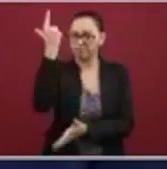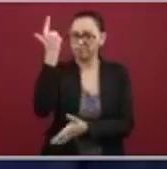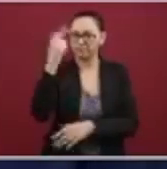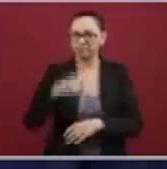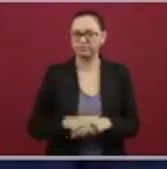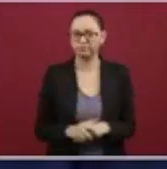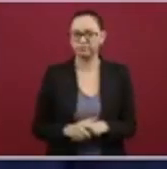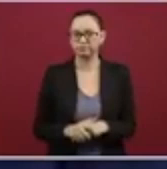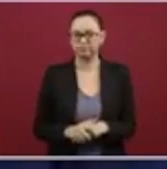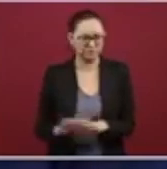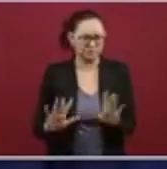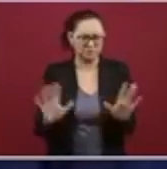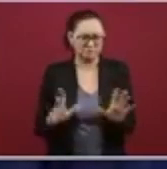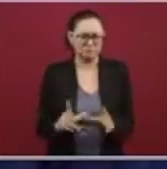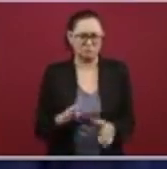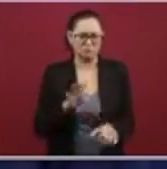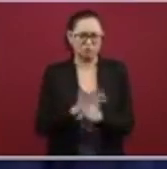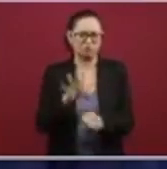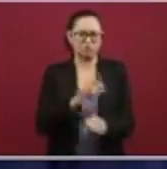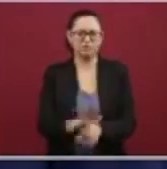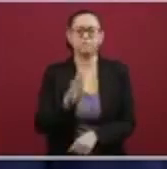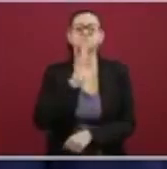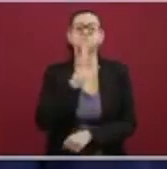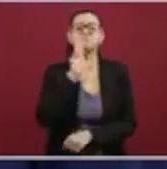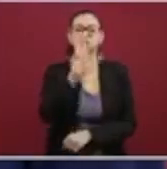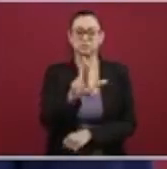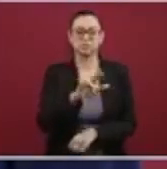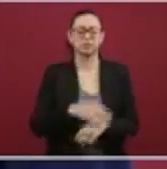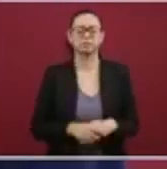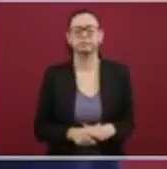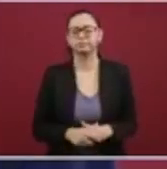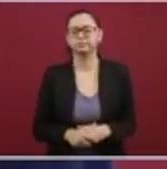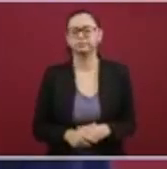Creo que con eso es más que suficiente. Pero